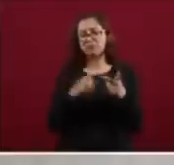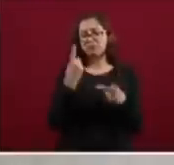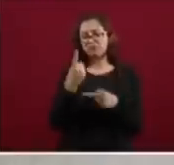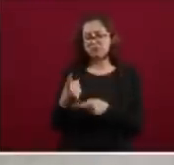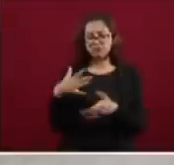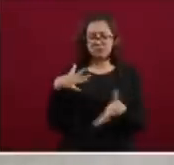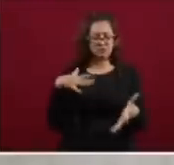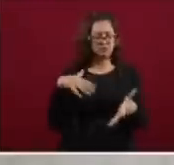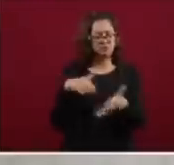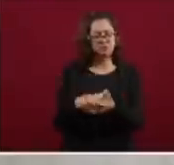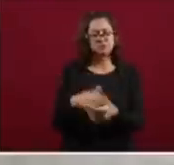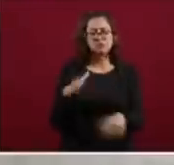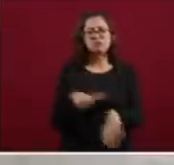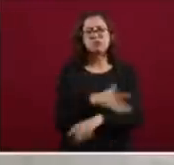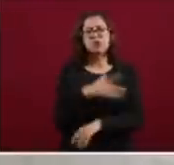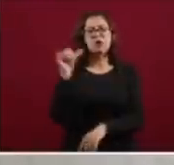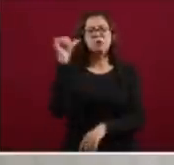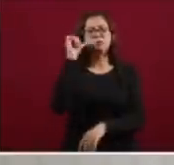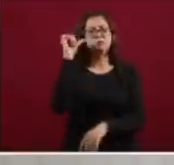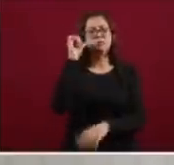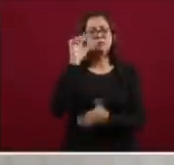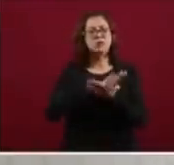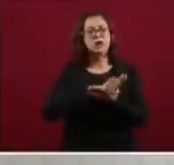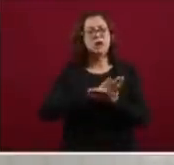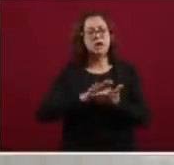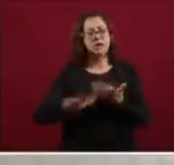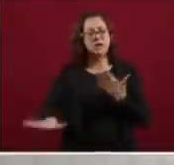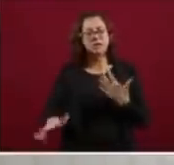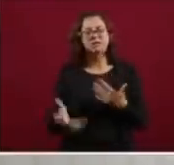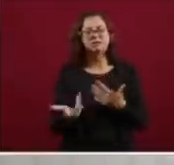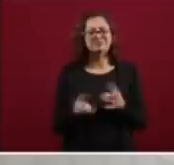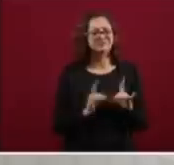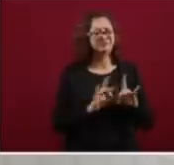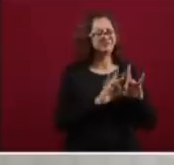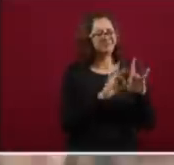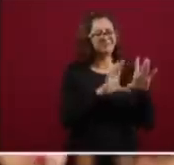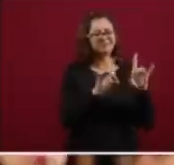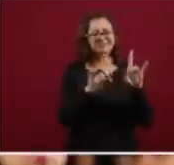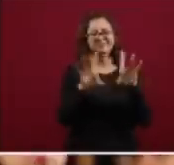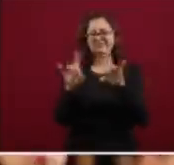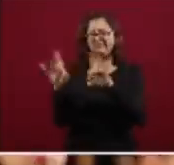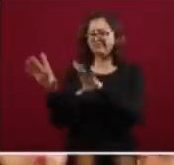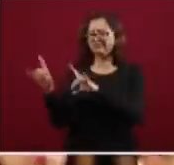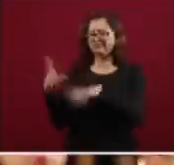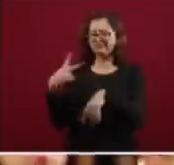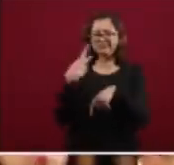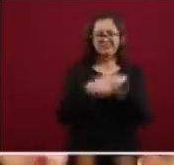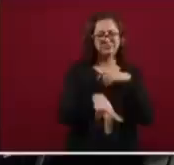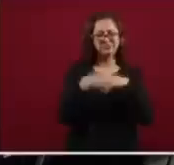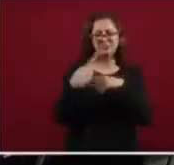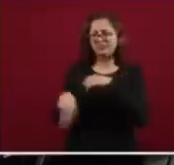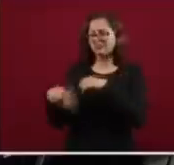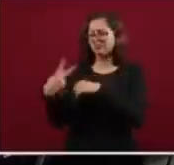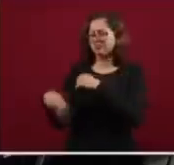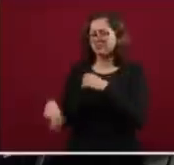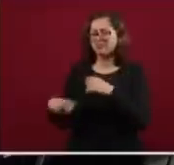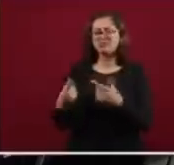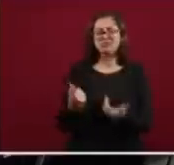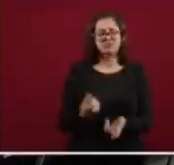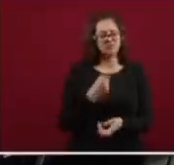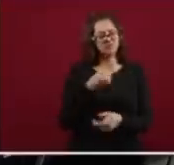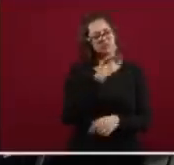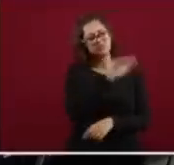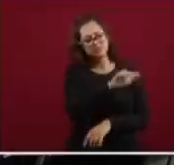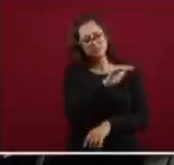completamente en lisas entre entre todos estos incidentes e incidentes antes de lo que ocurre el sábado platicamos con